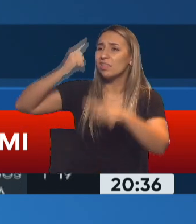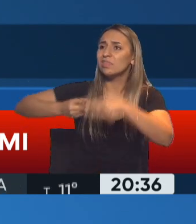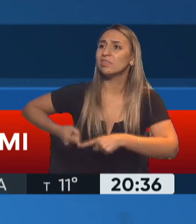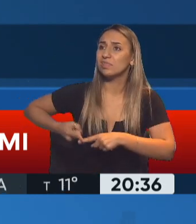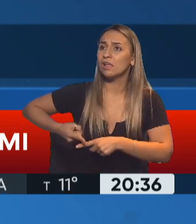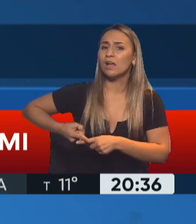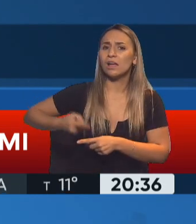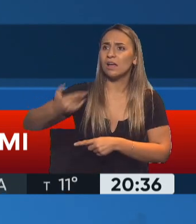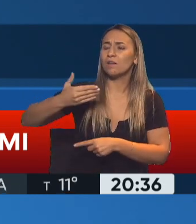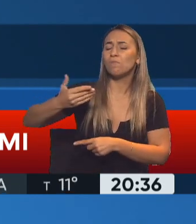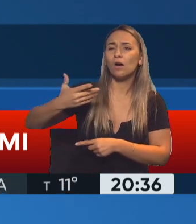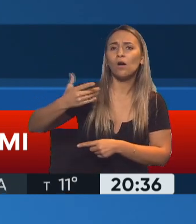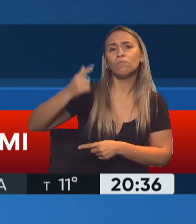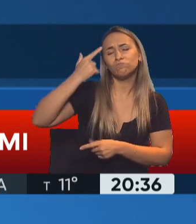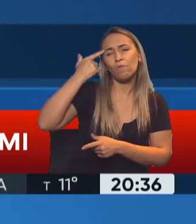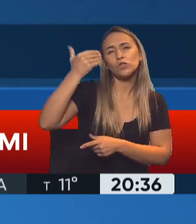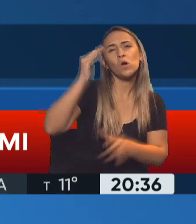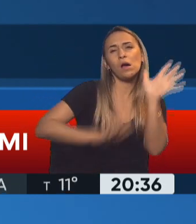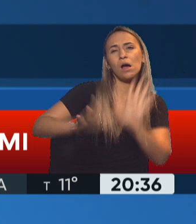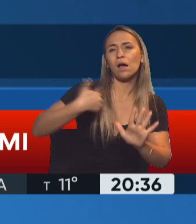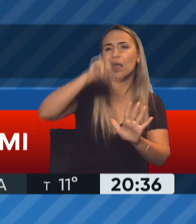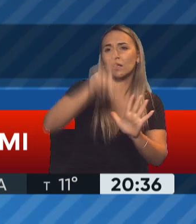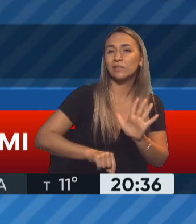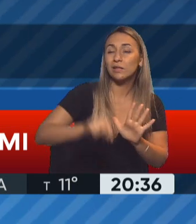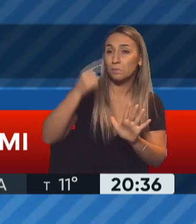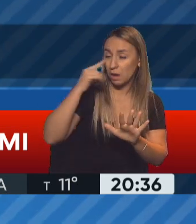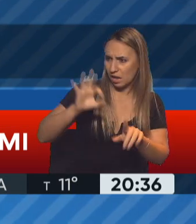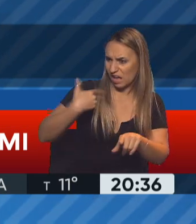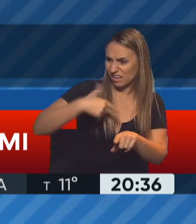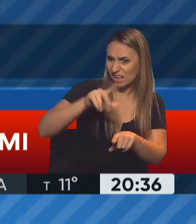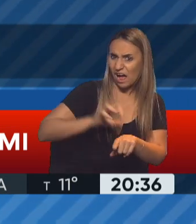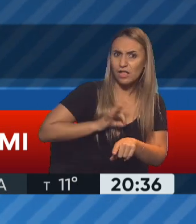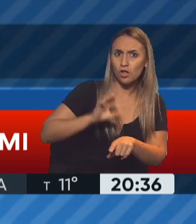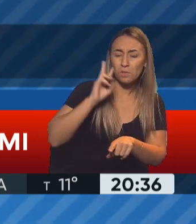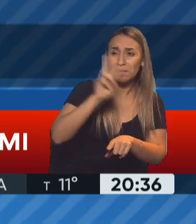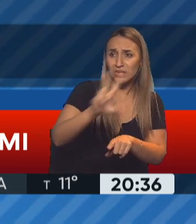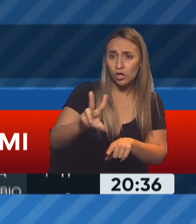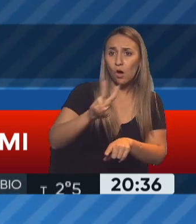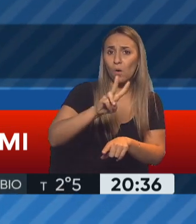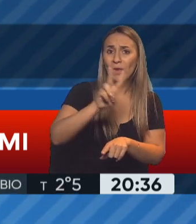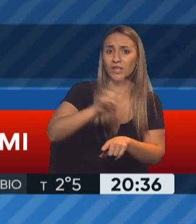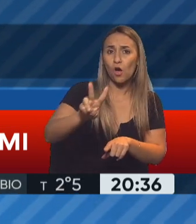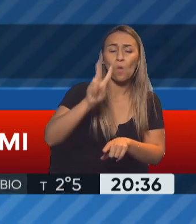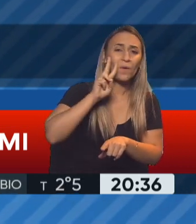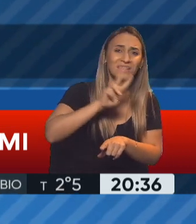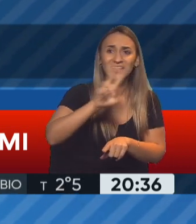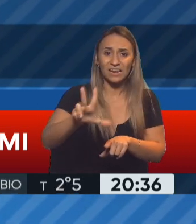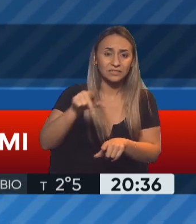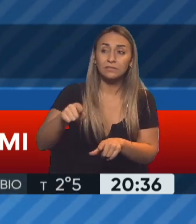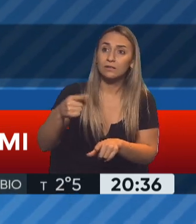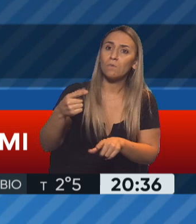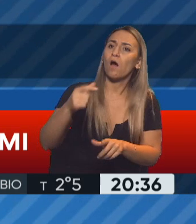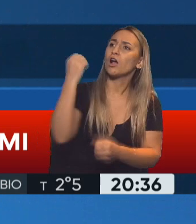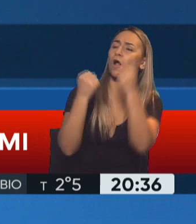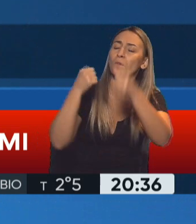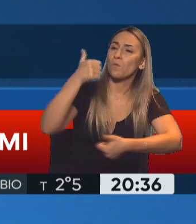que argentina pudiera afrontar estas deudas en el año 2022 y en el año 2023 que imagínense si esto